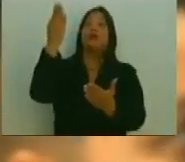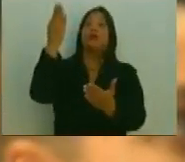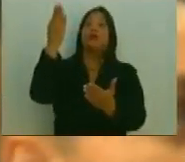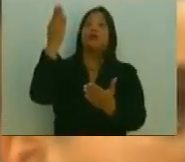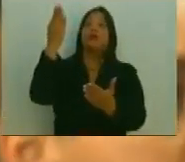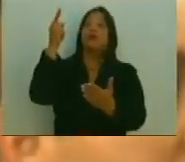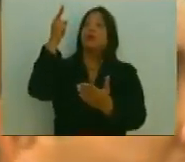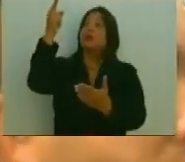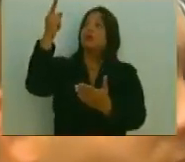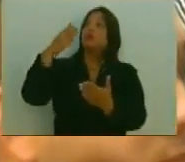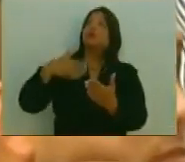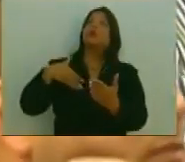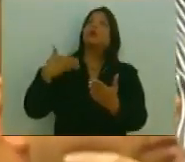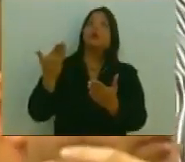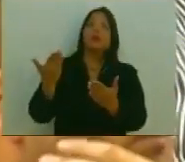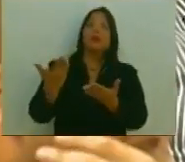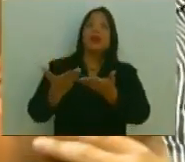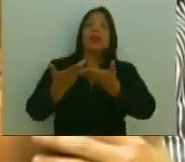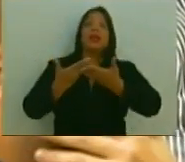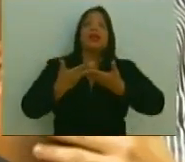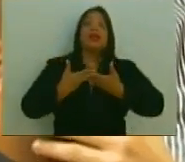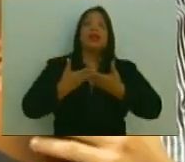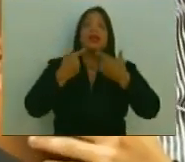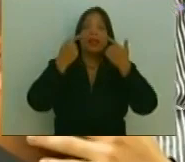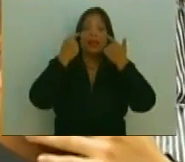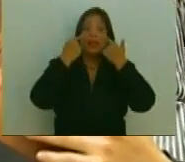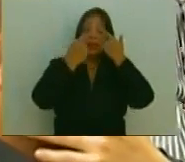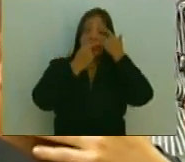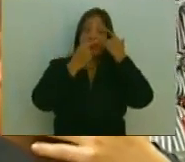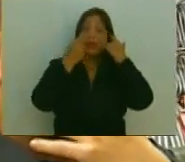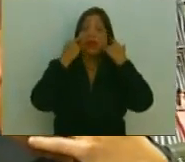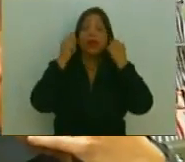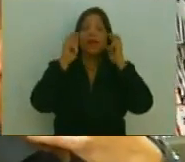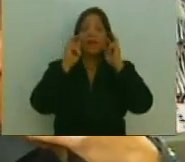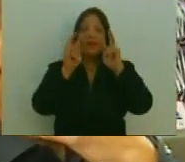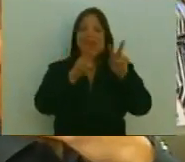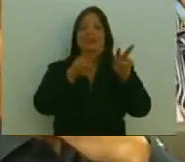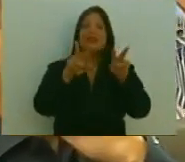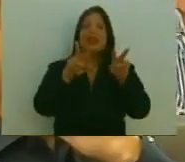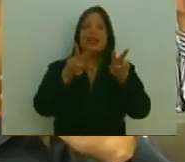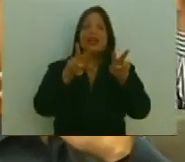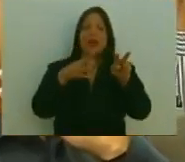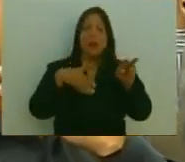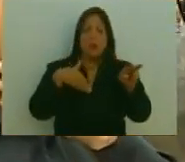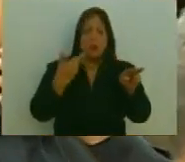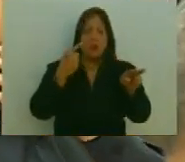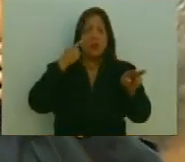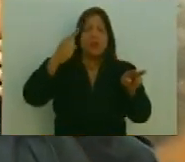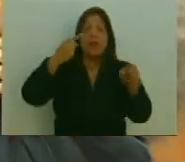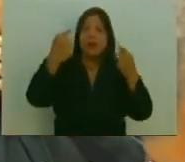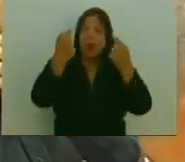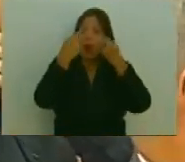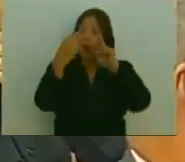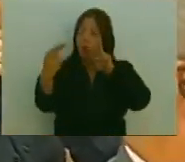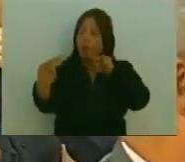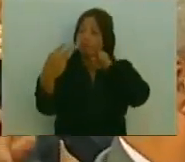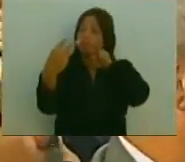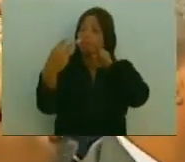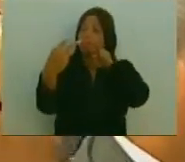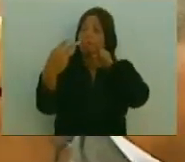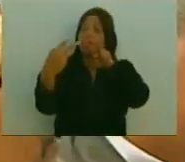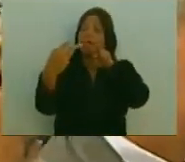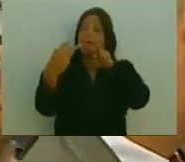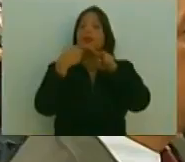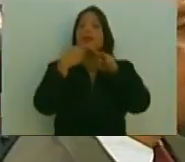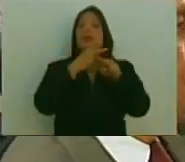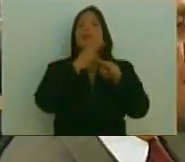si tú pudieses regalarle la vista 2 segundos a mi hija y que ella pudiese verme a los ojos y decirme,